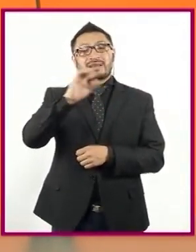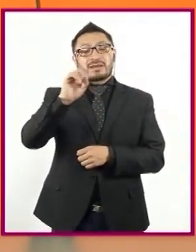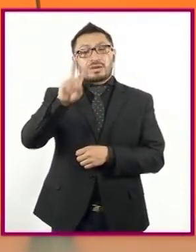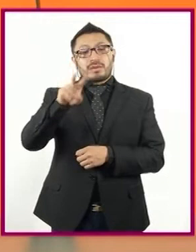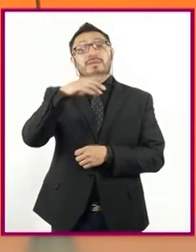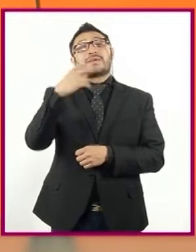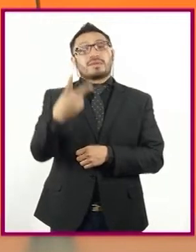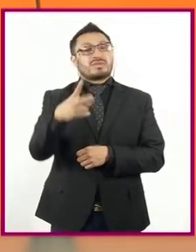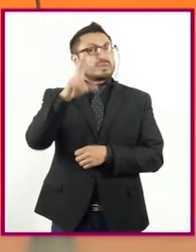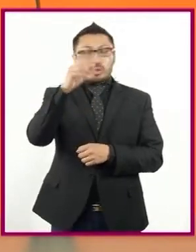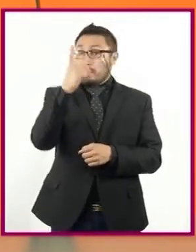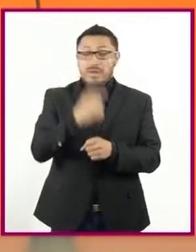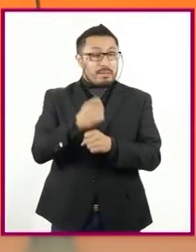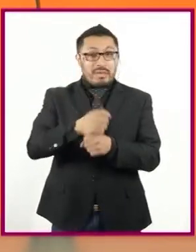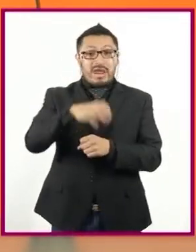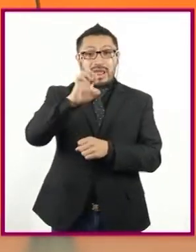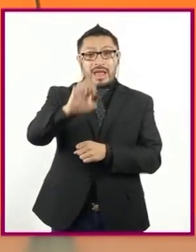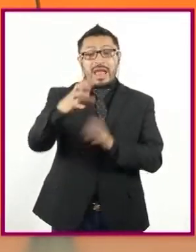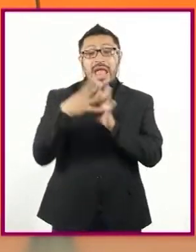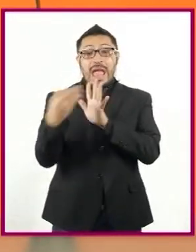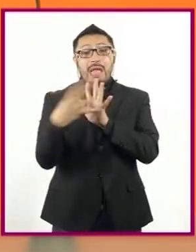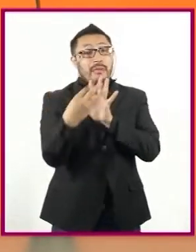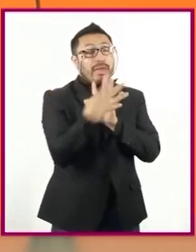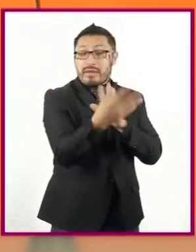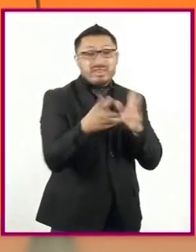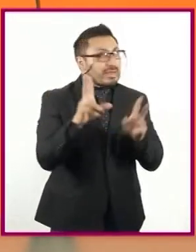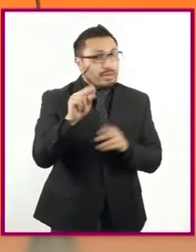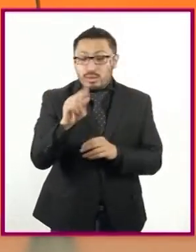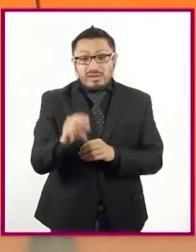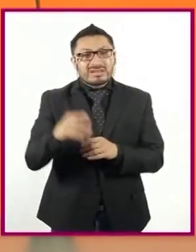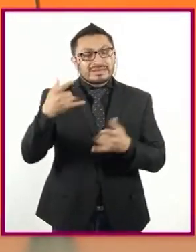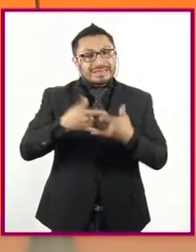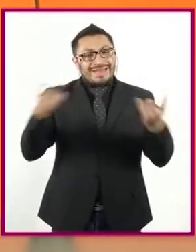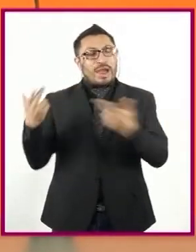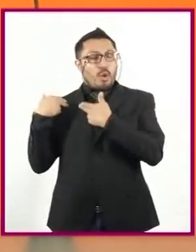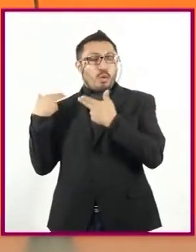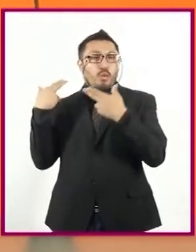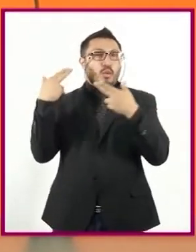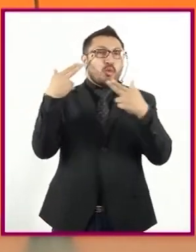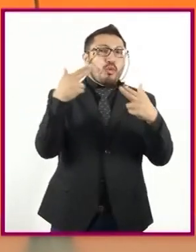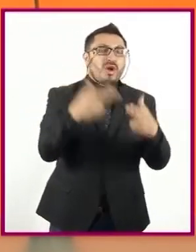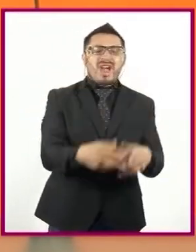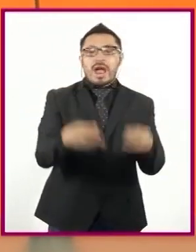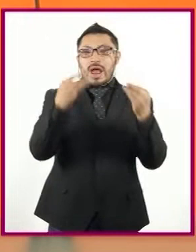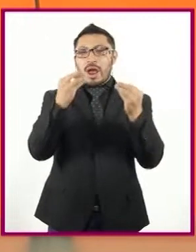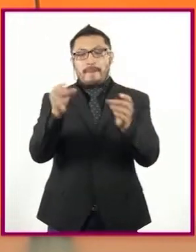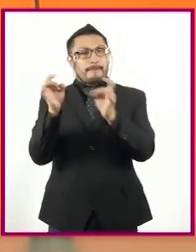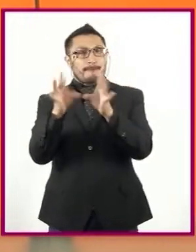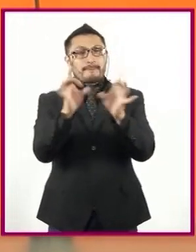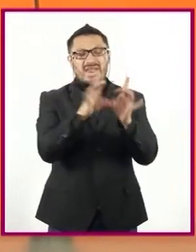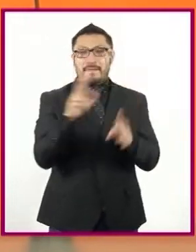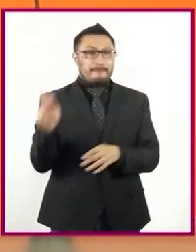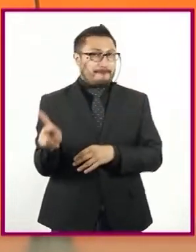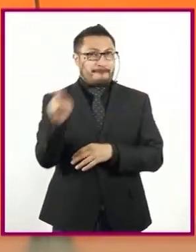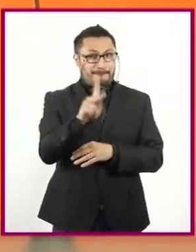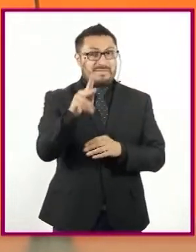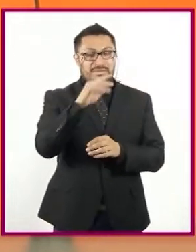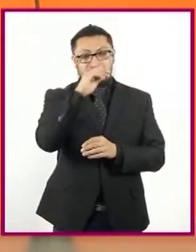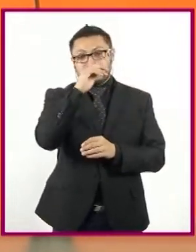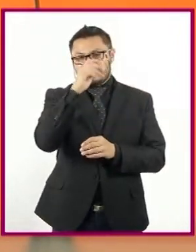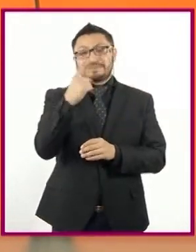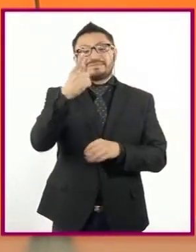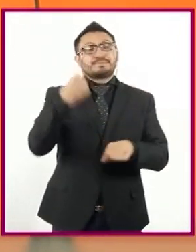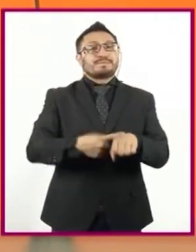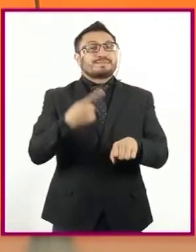humanidad? A lo largo de la historia se han producido muchas situaciones parecidas, en las que una